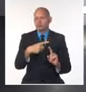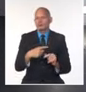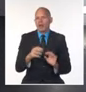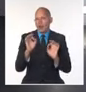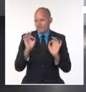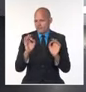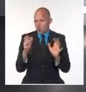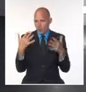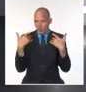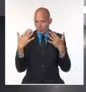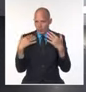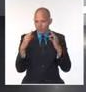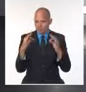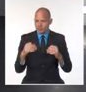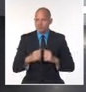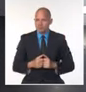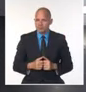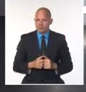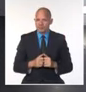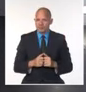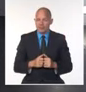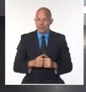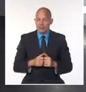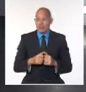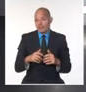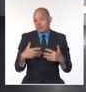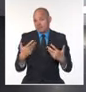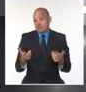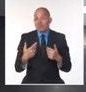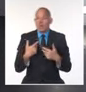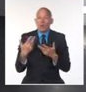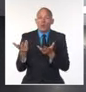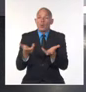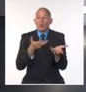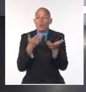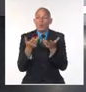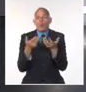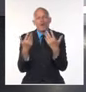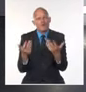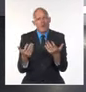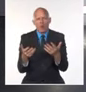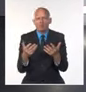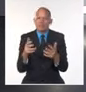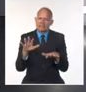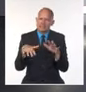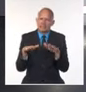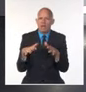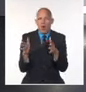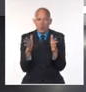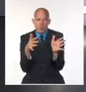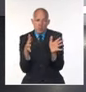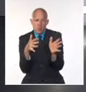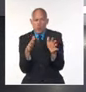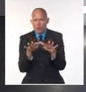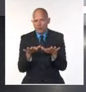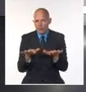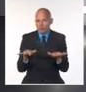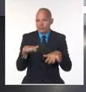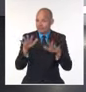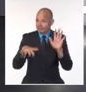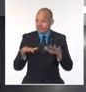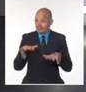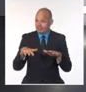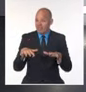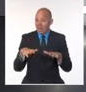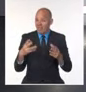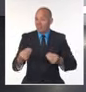localidades del interior los vientos serán variables débiles y por eso también sentiremos mucho calor nuevamente habrá mar